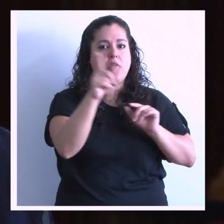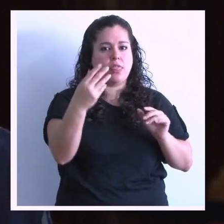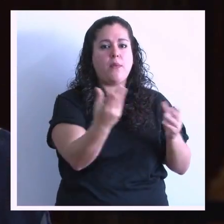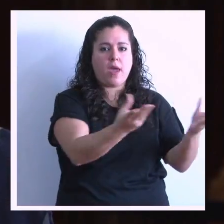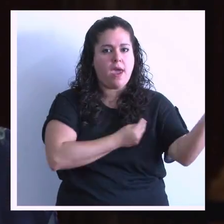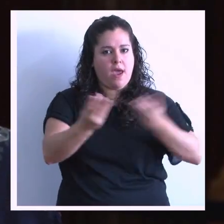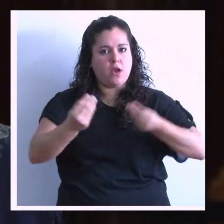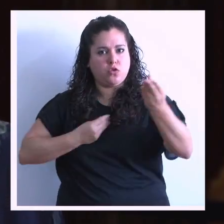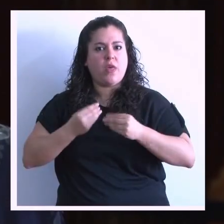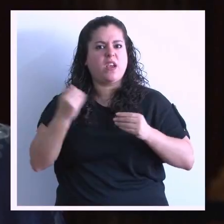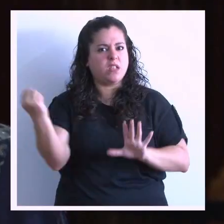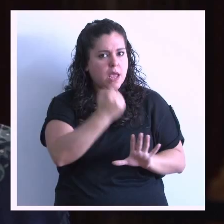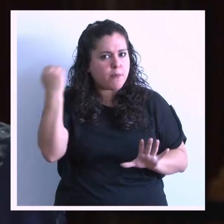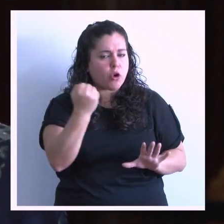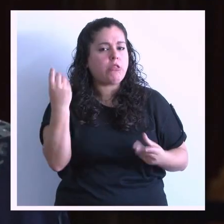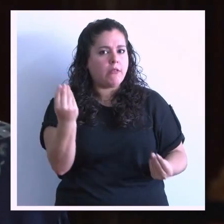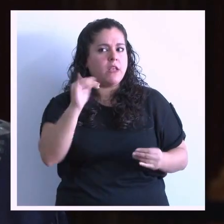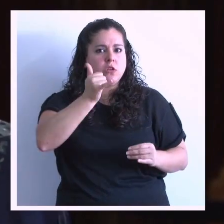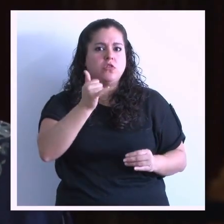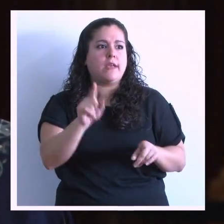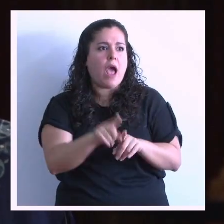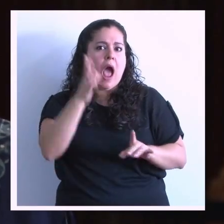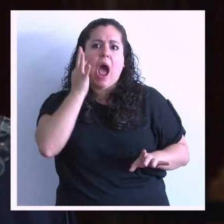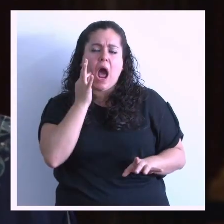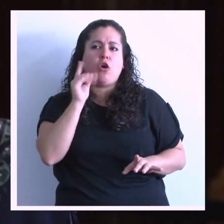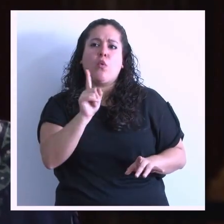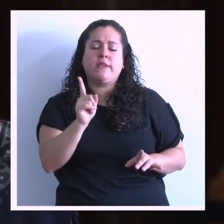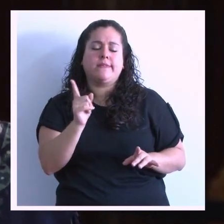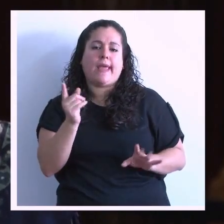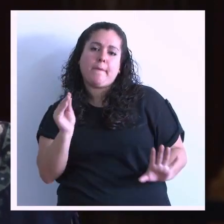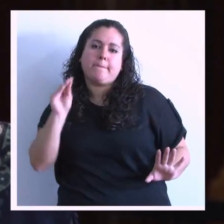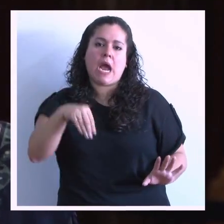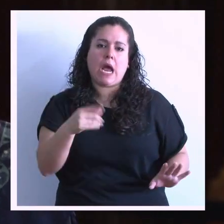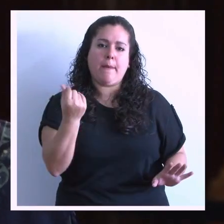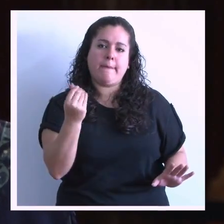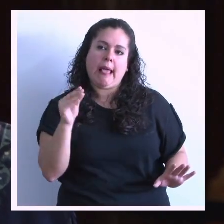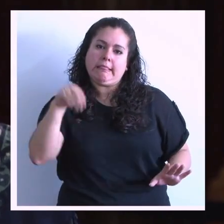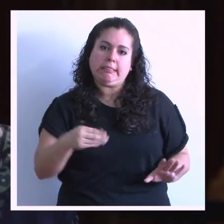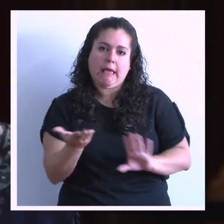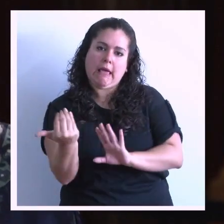sería importante que se tenga en cuenta porque no es un costo adicional